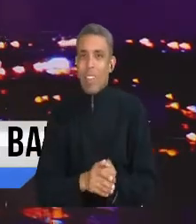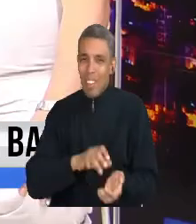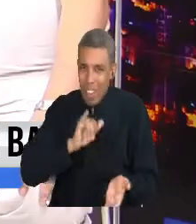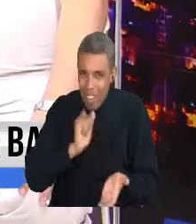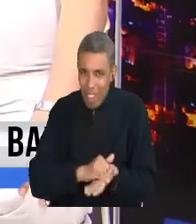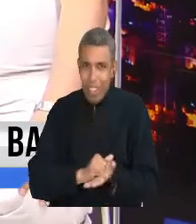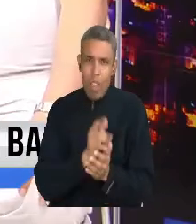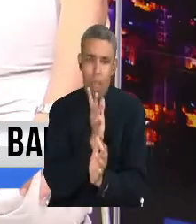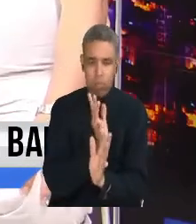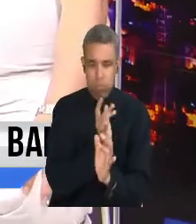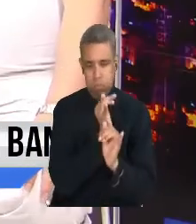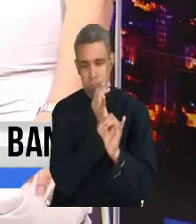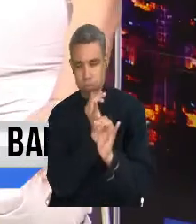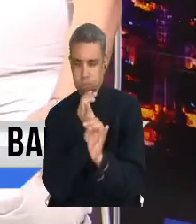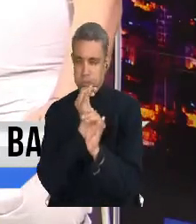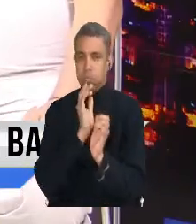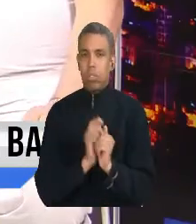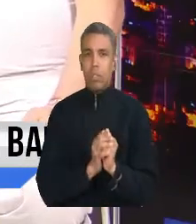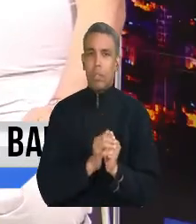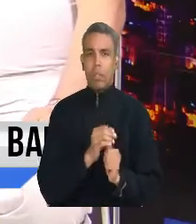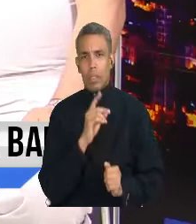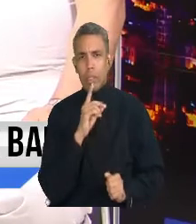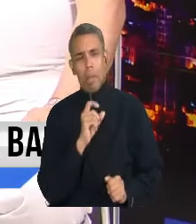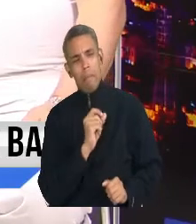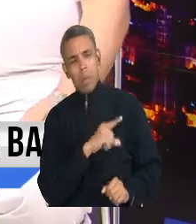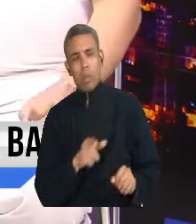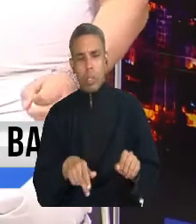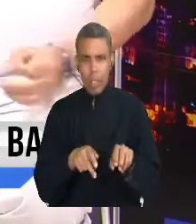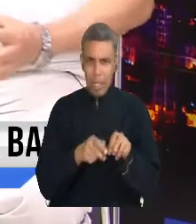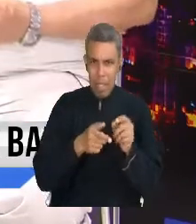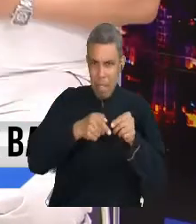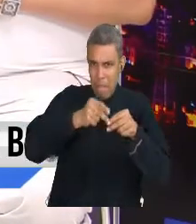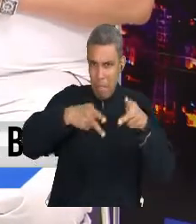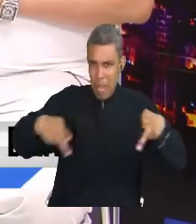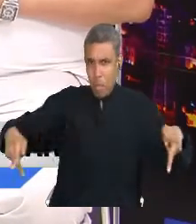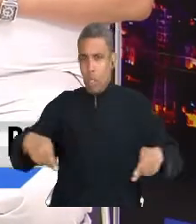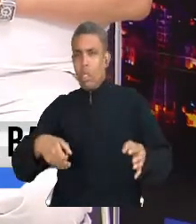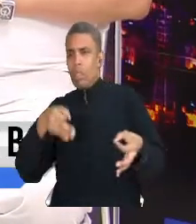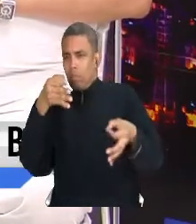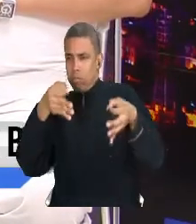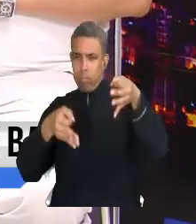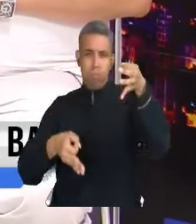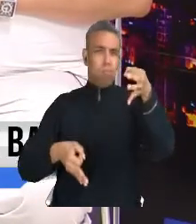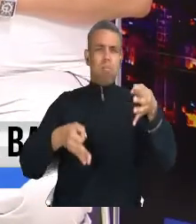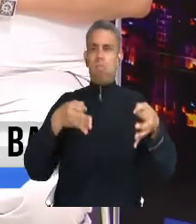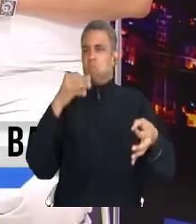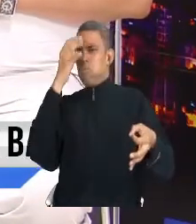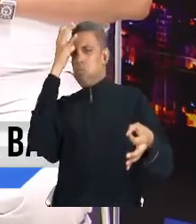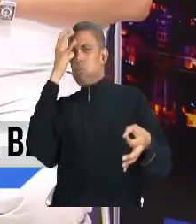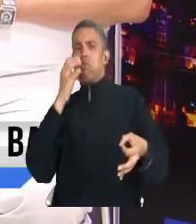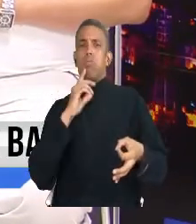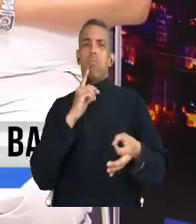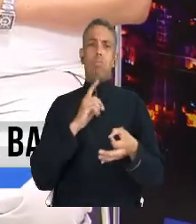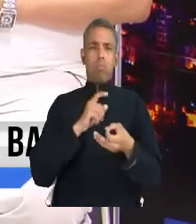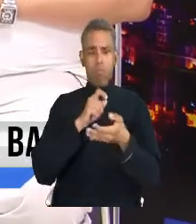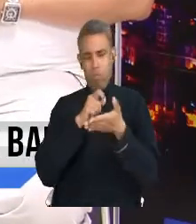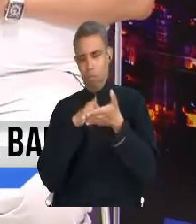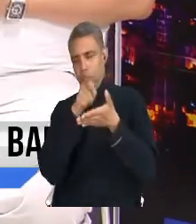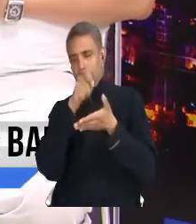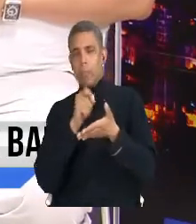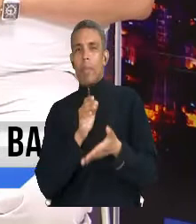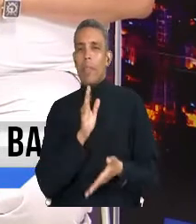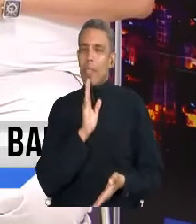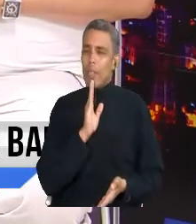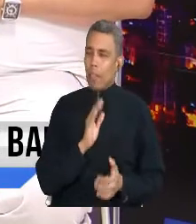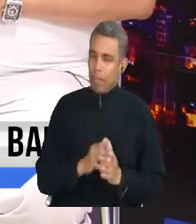Bandas. José, ¿qué califica? Bueno, allí en la calificación, un gran porcentaje es la autenticidad.